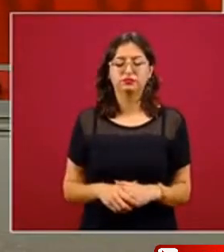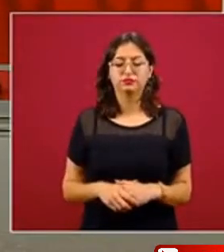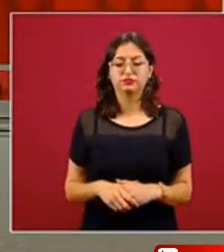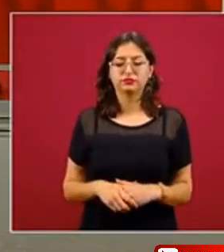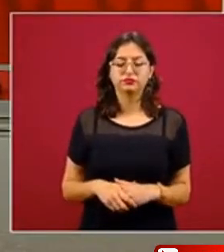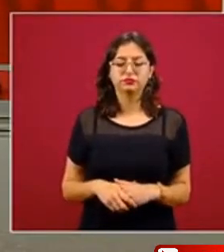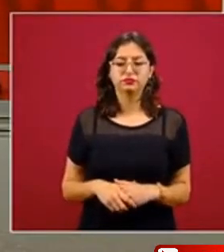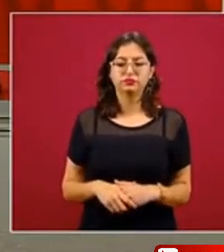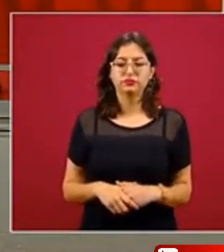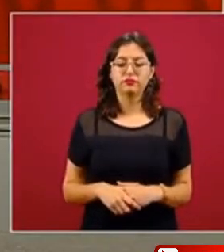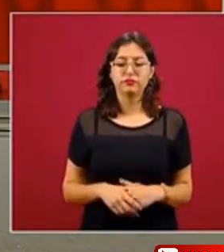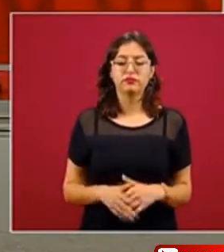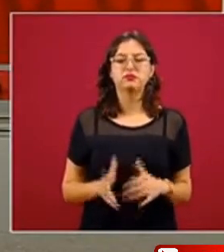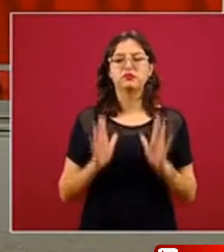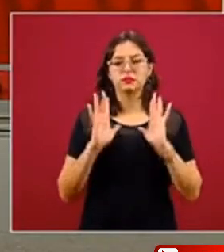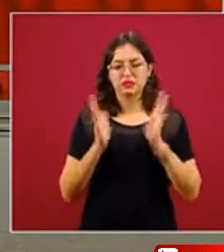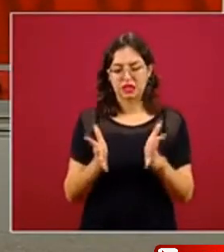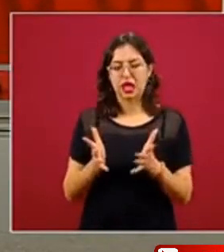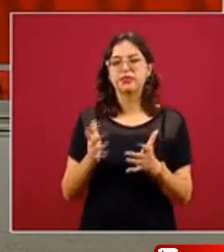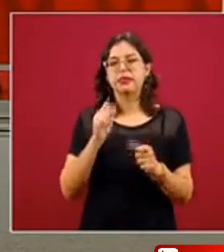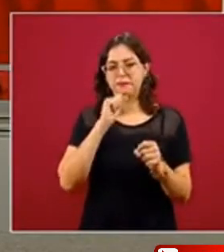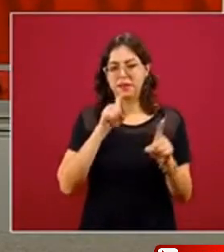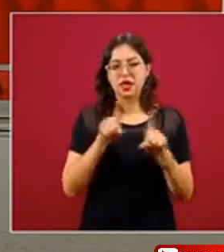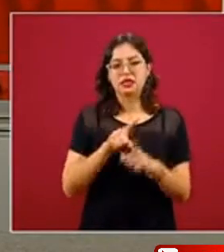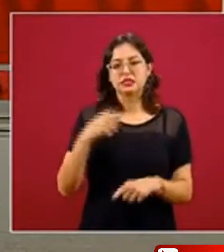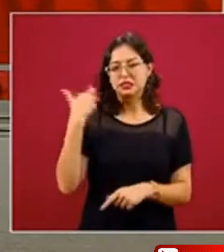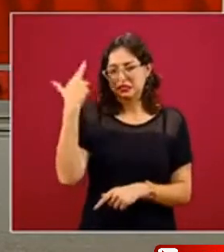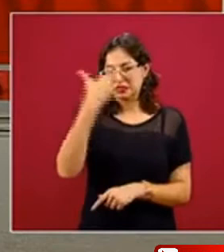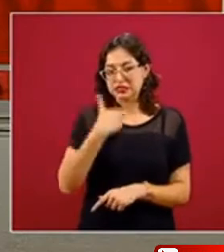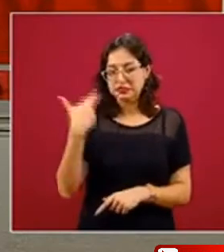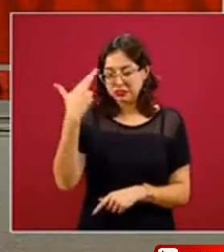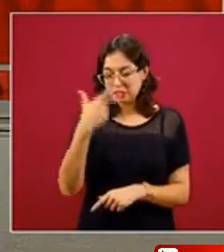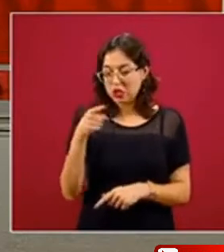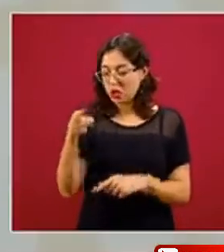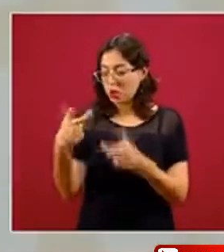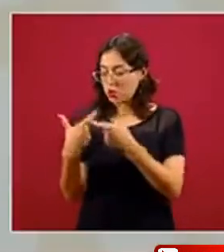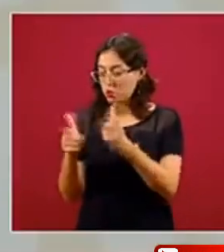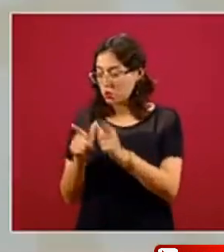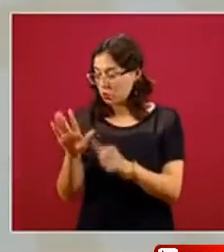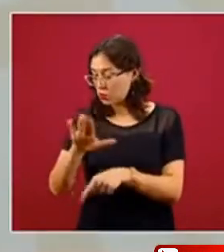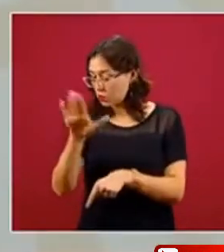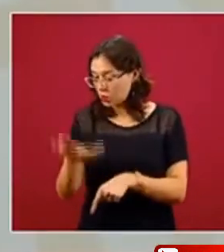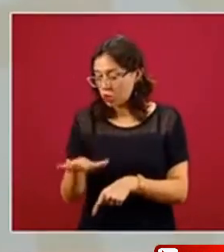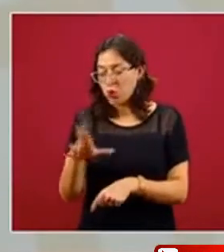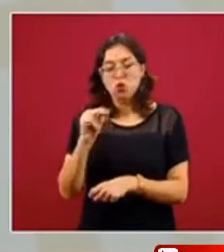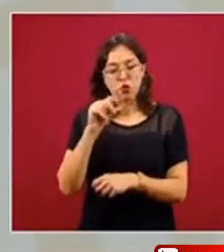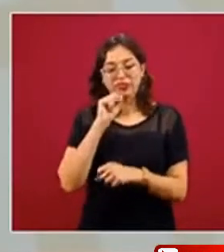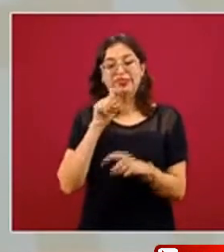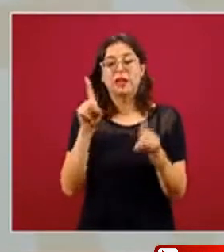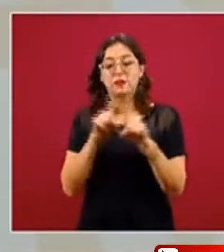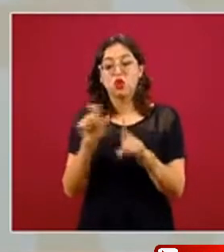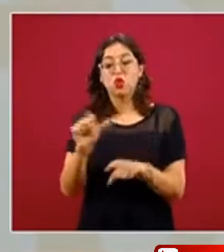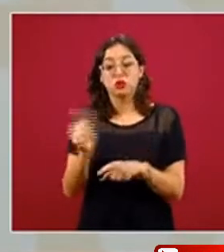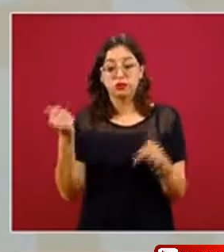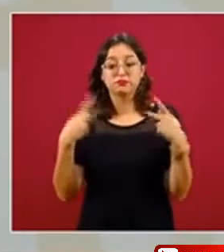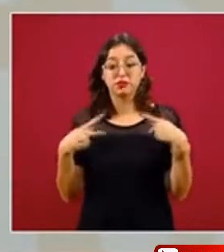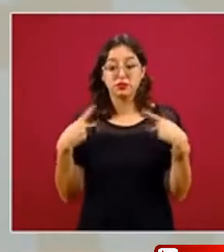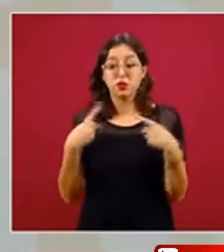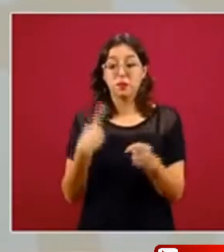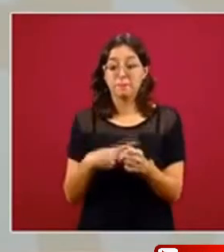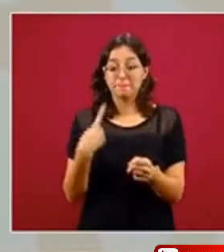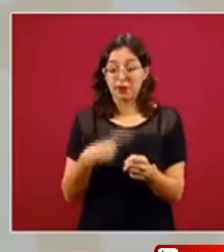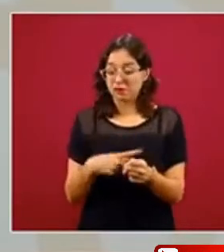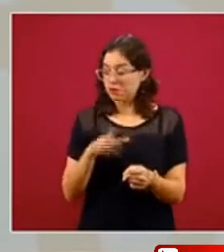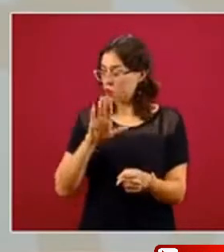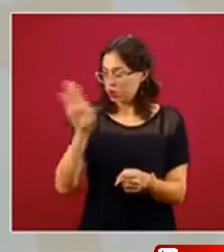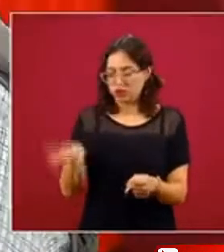está realizando ya un análisis que no solamente incluye al grupo que ha fallecido, sino también a las personas que han enfermado y no